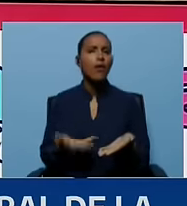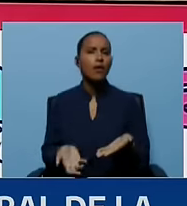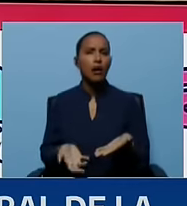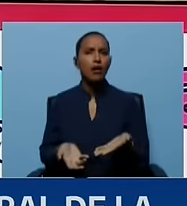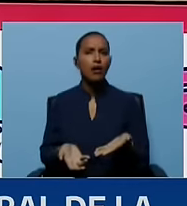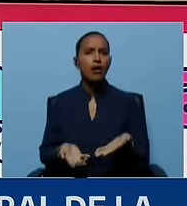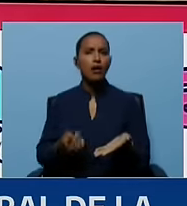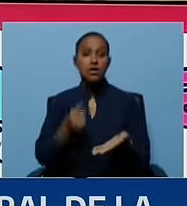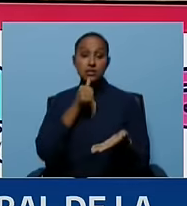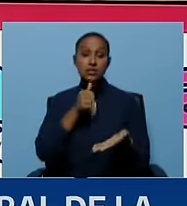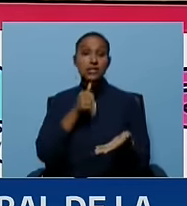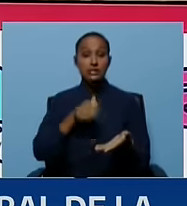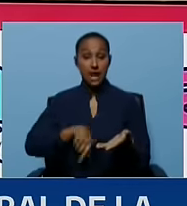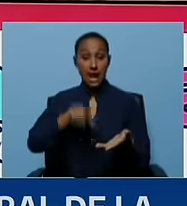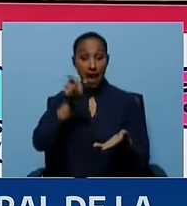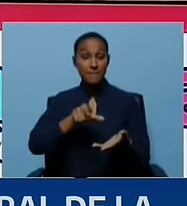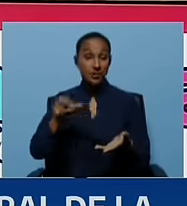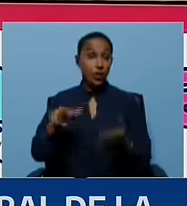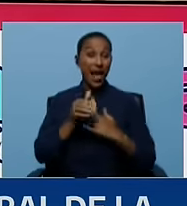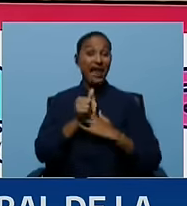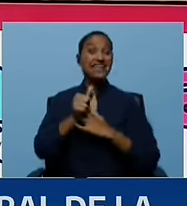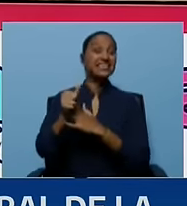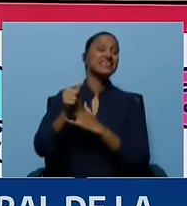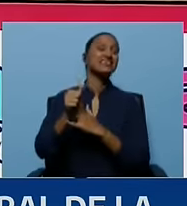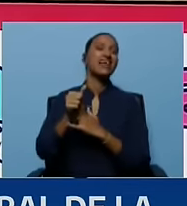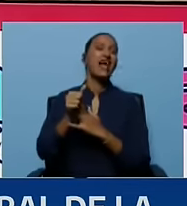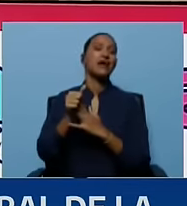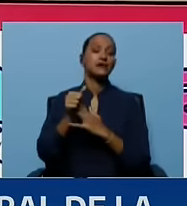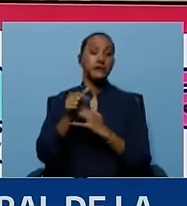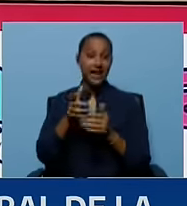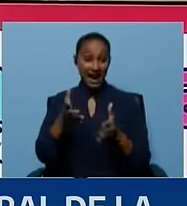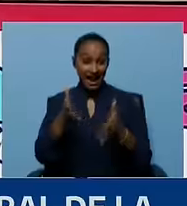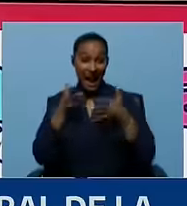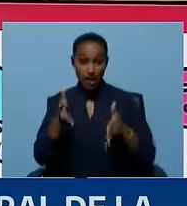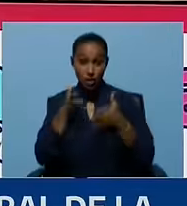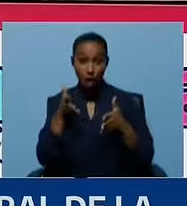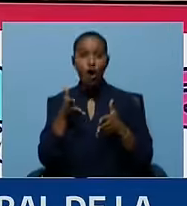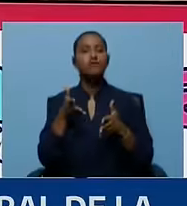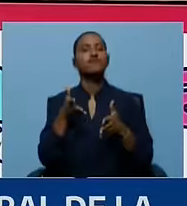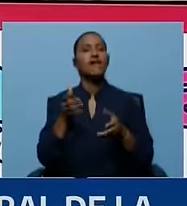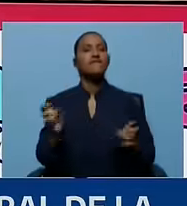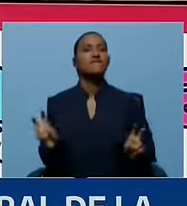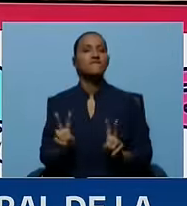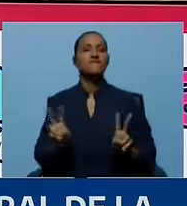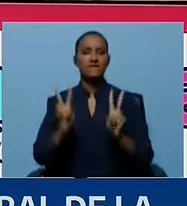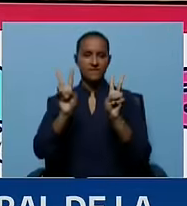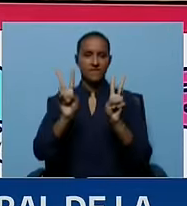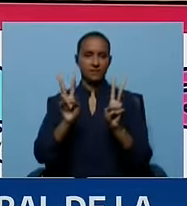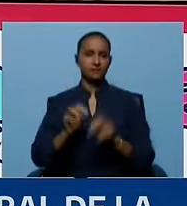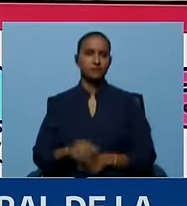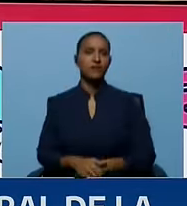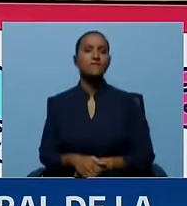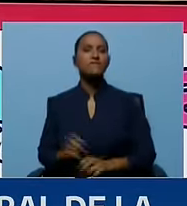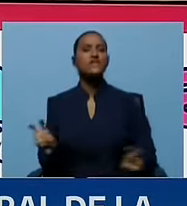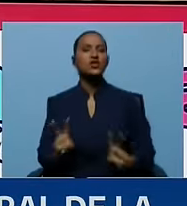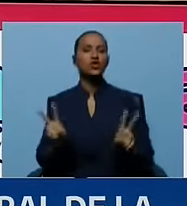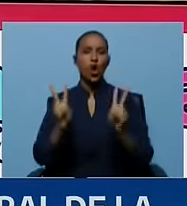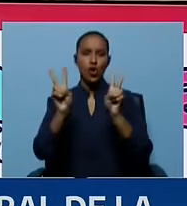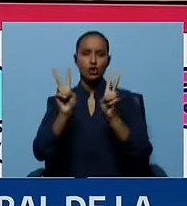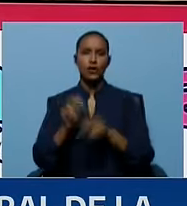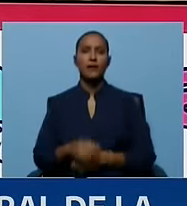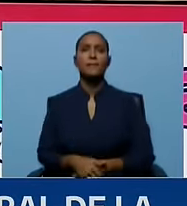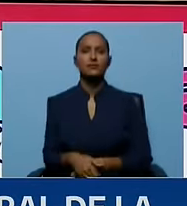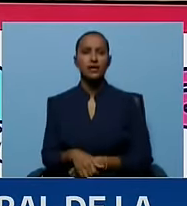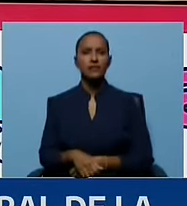los victoriosos. ¿Qué dicen? Los vencedores, dice Ñaña, ¿eh? Tú sabes de eso.